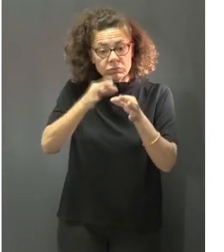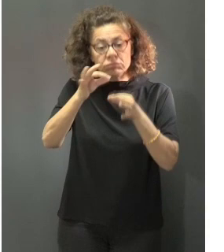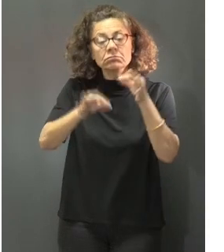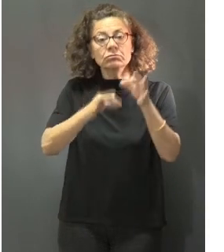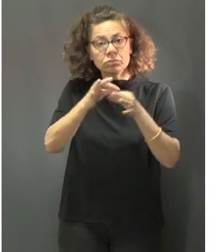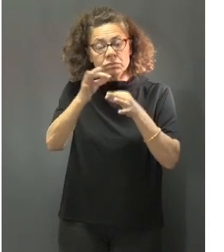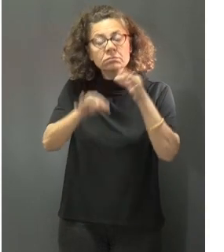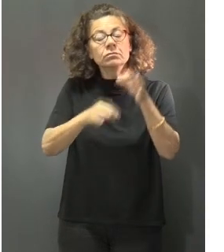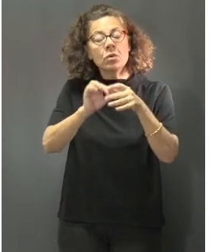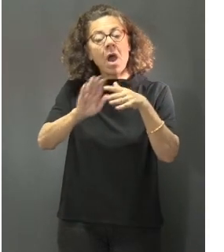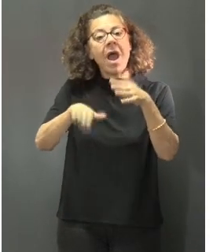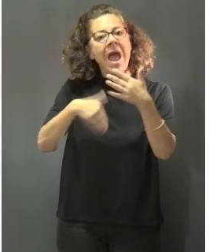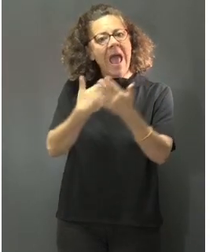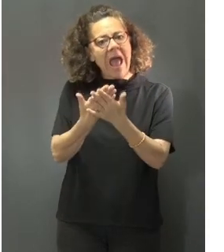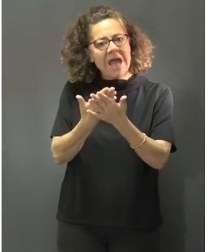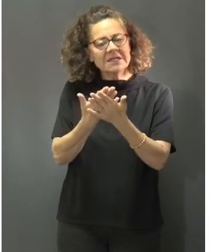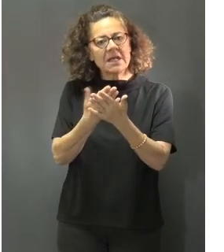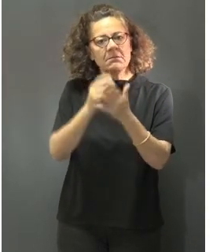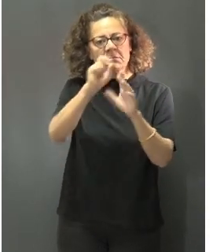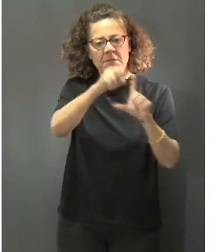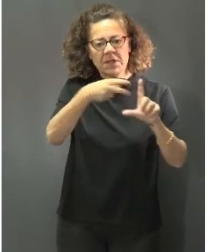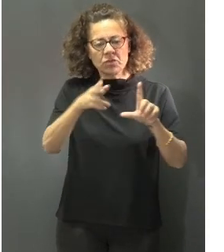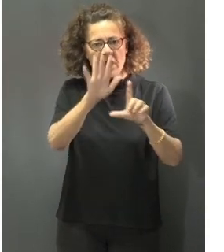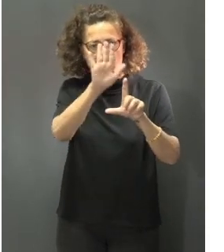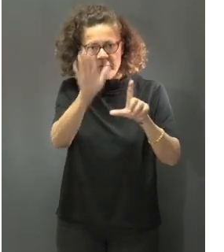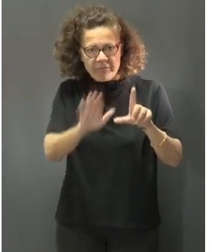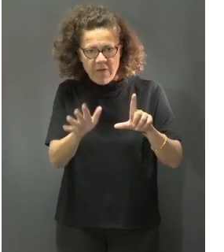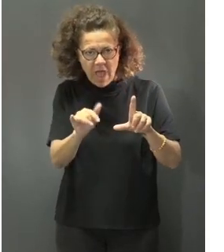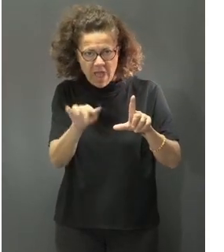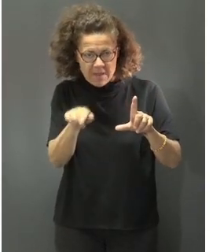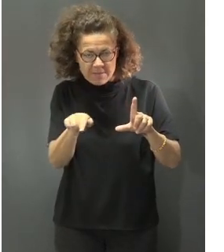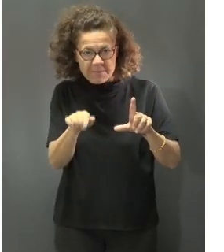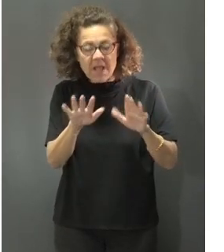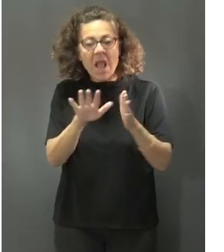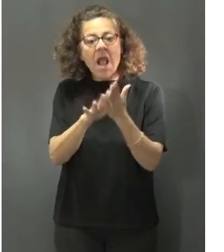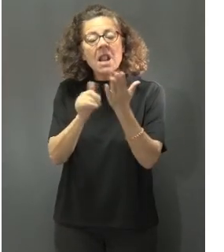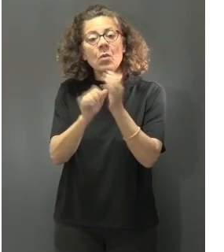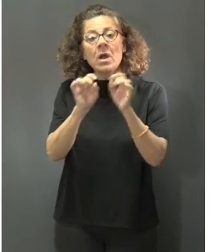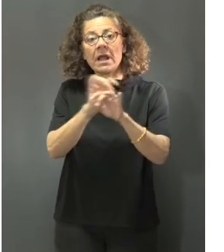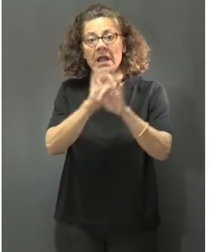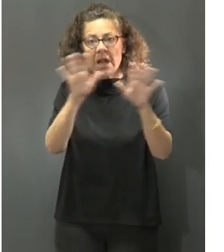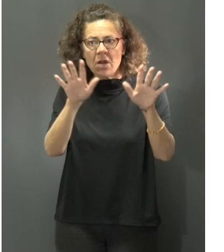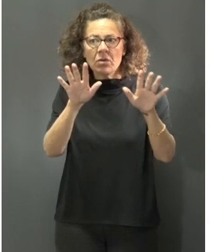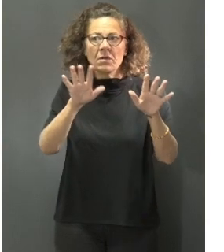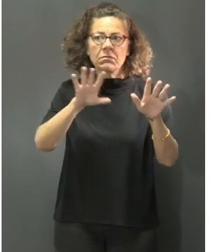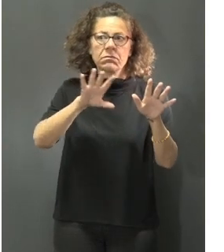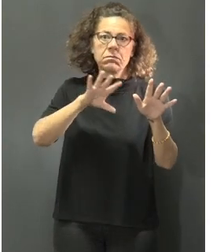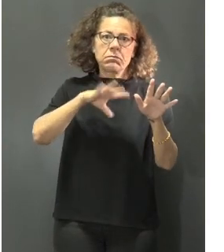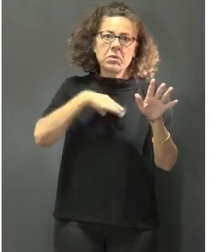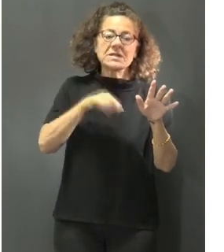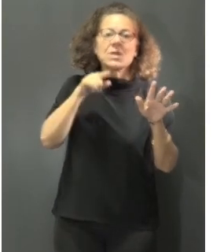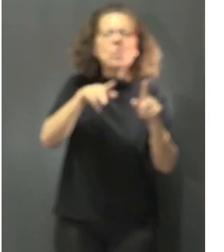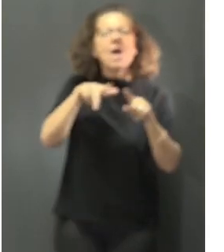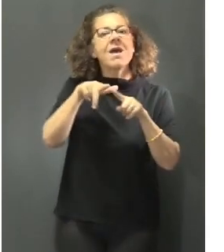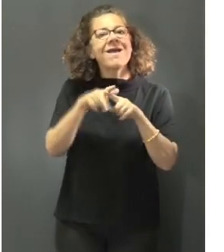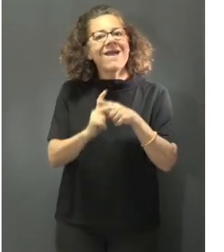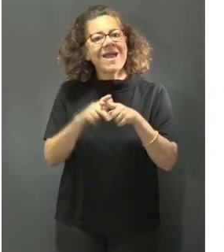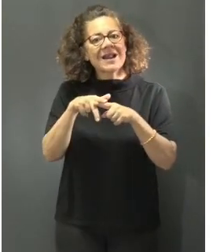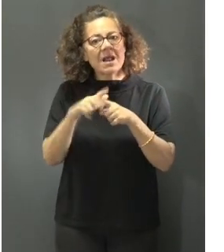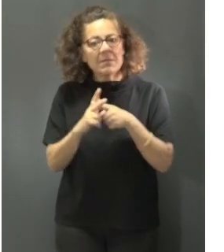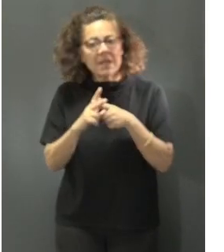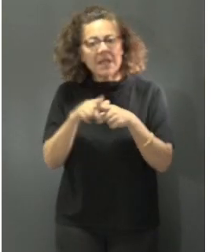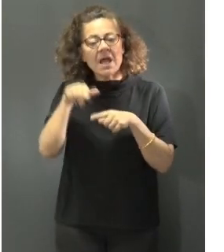que sale el resultado final. Lenguaje claro que quizás sea una herramienta,